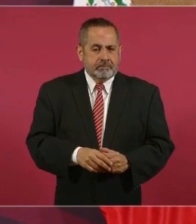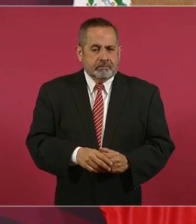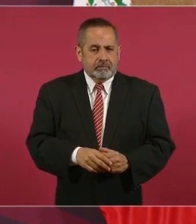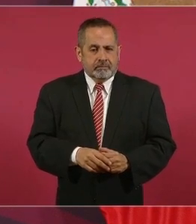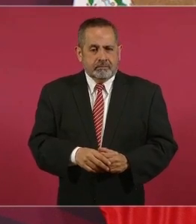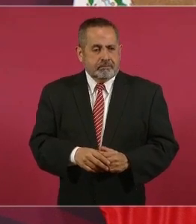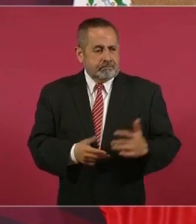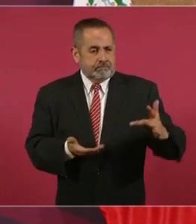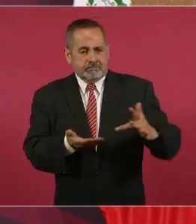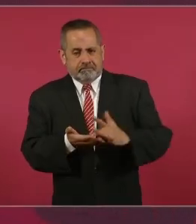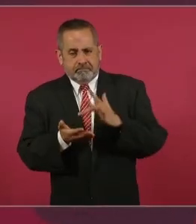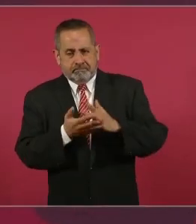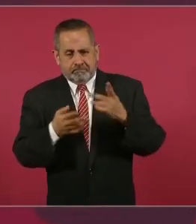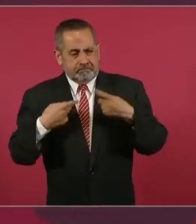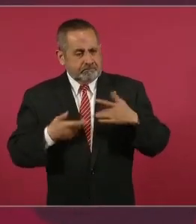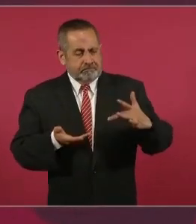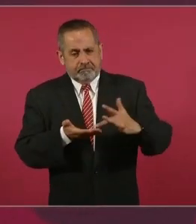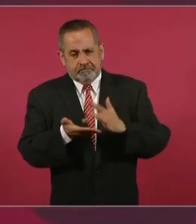apoyados por la gente.